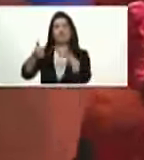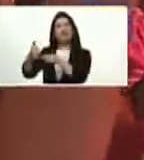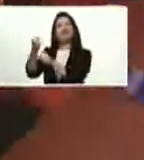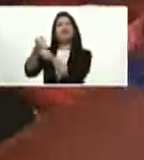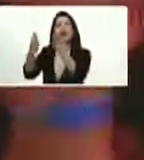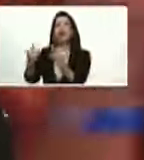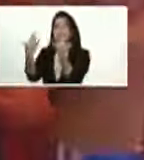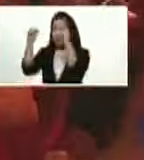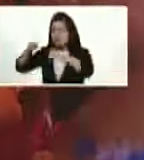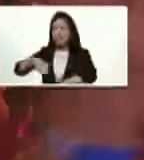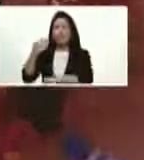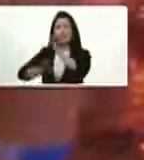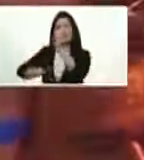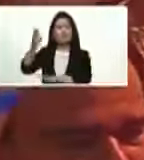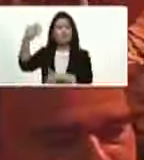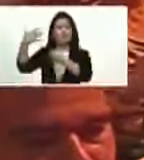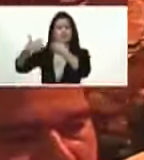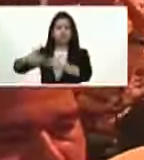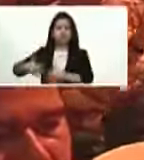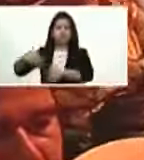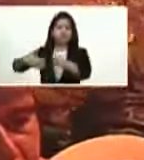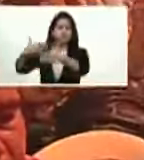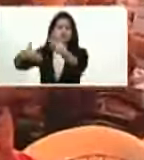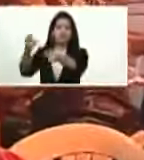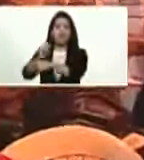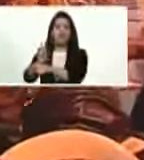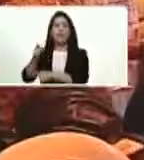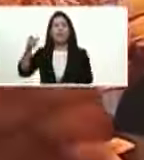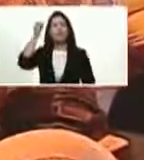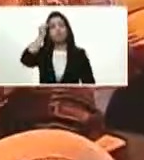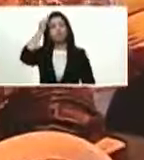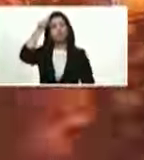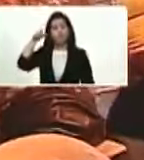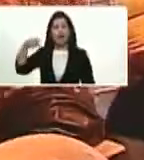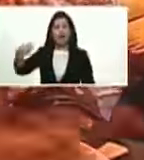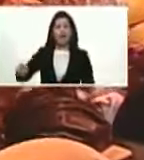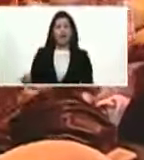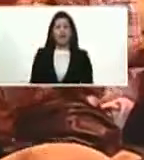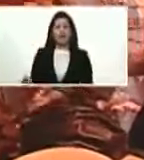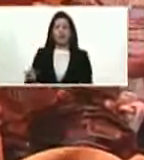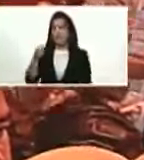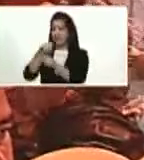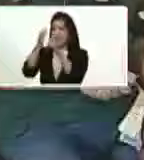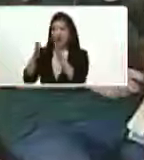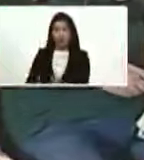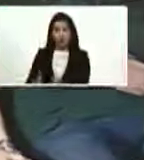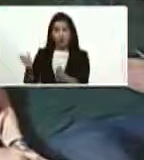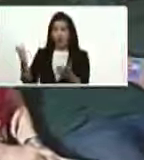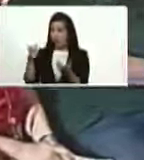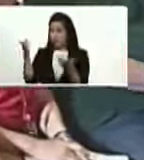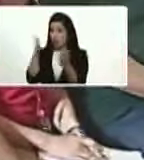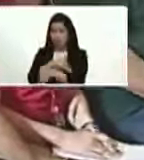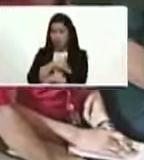capacidad productiva, el conocimiento. Sin trabajadores no hay producción.